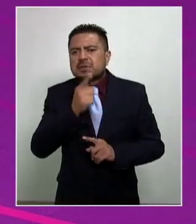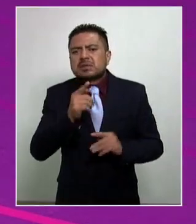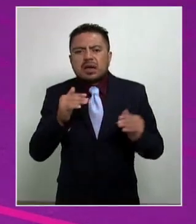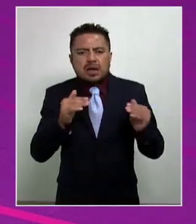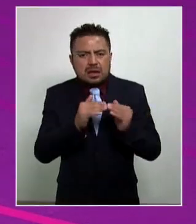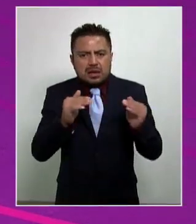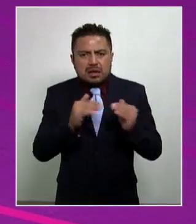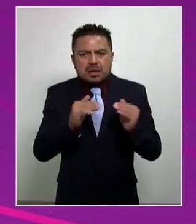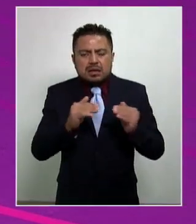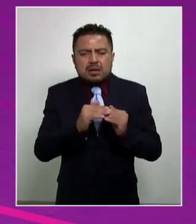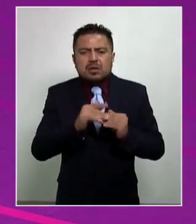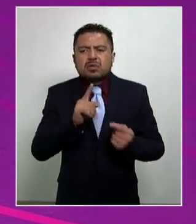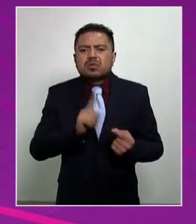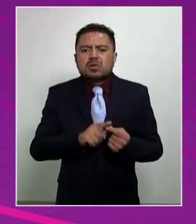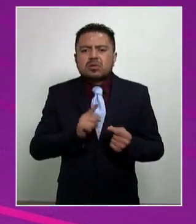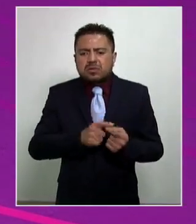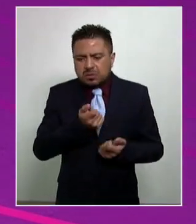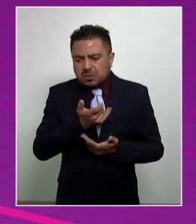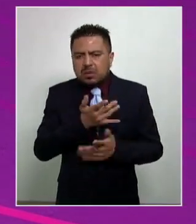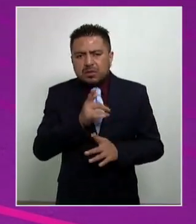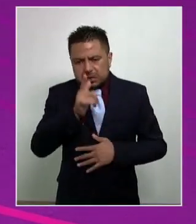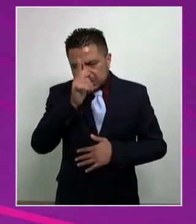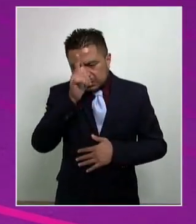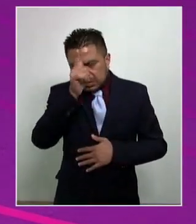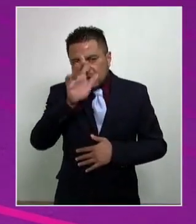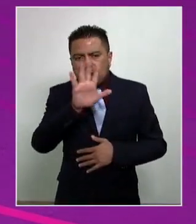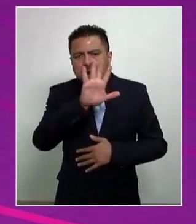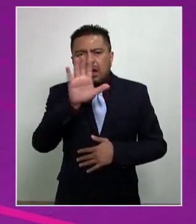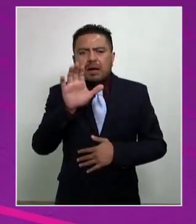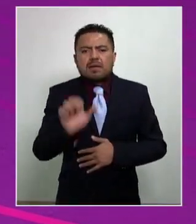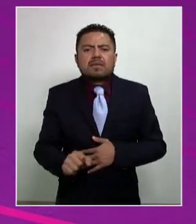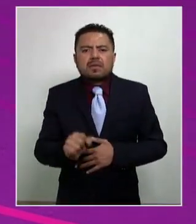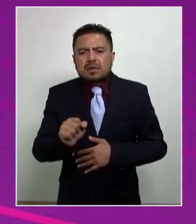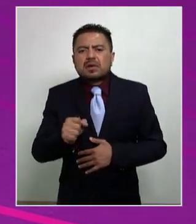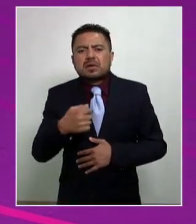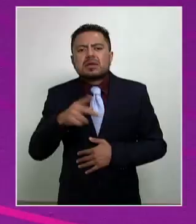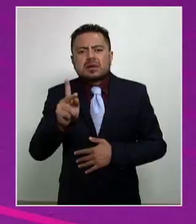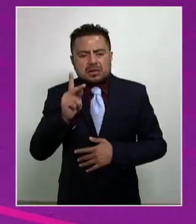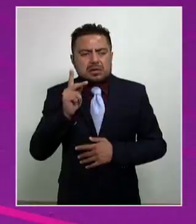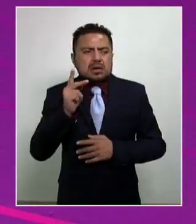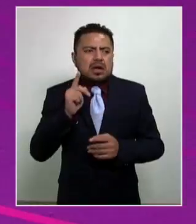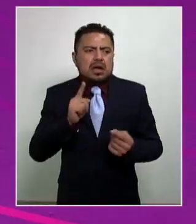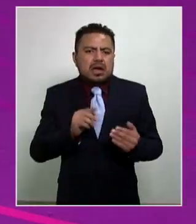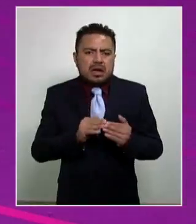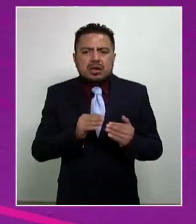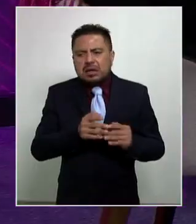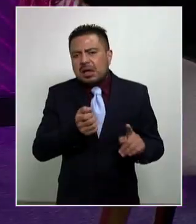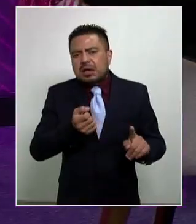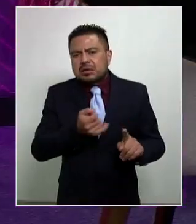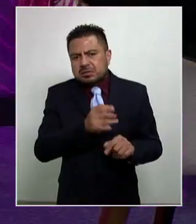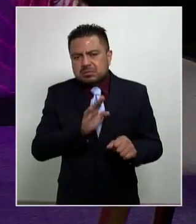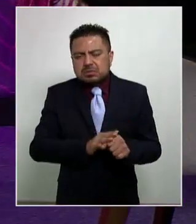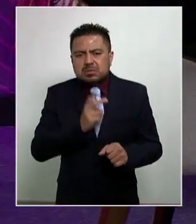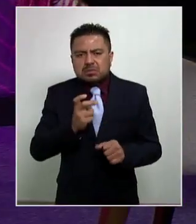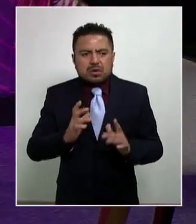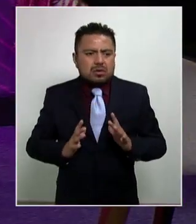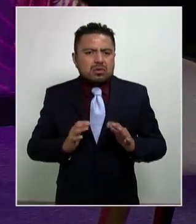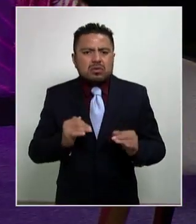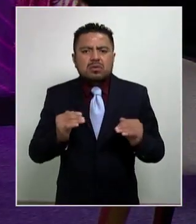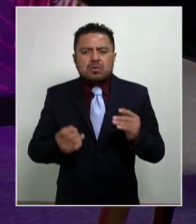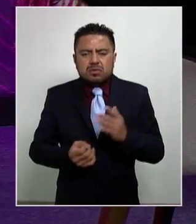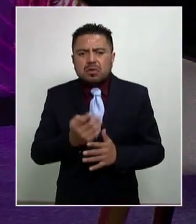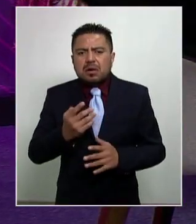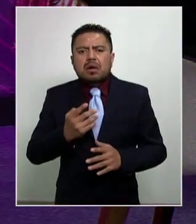casa donde sople el espíritu africano. Esa es la casa Hankili África. La casa